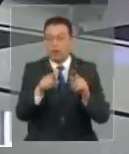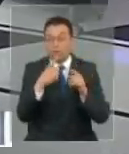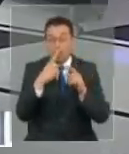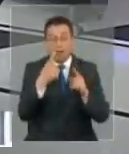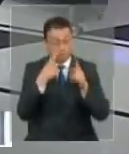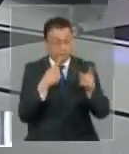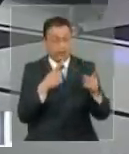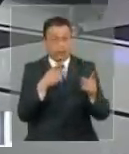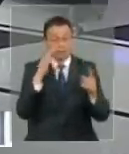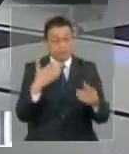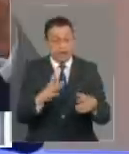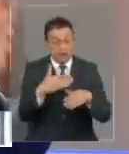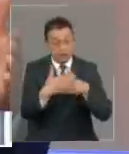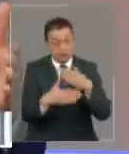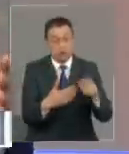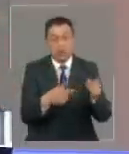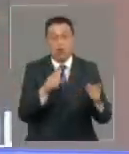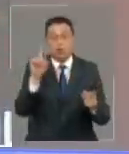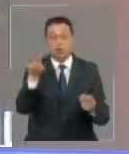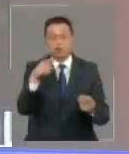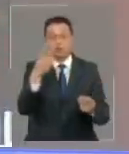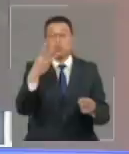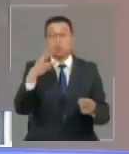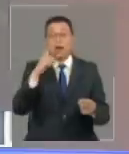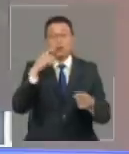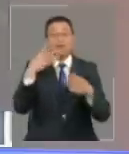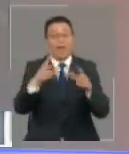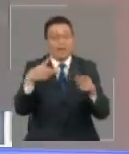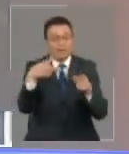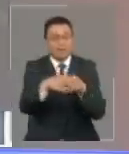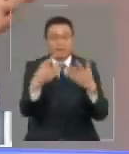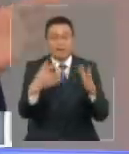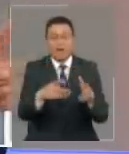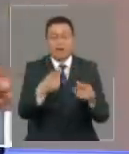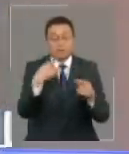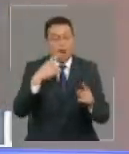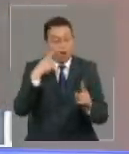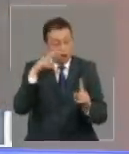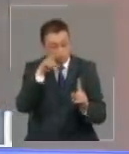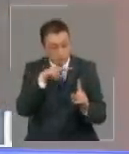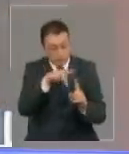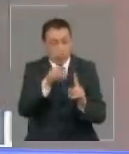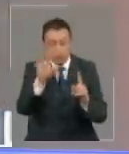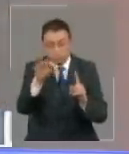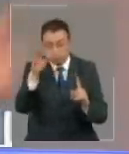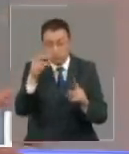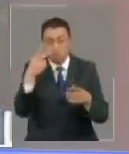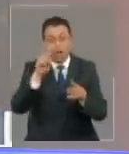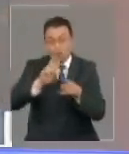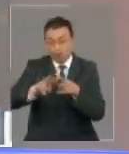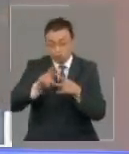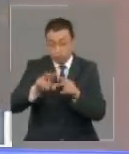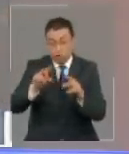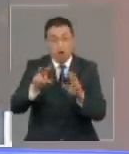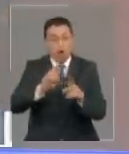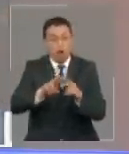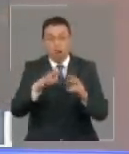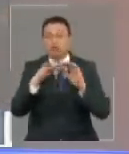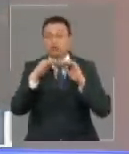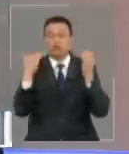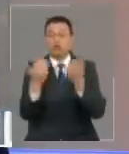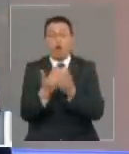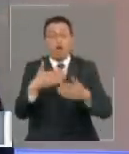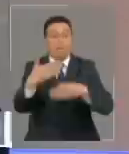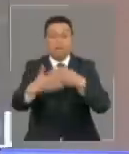lo reconoce como algo que está en curso. Pero los sumarios, ya fueron terminados. Okay. Y se hicieron observaciones y ya se resolvieron las observaciones y están